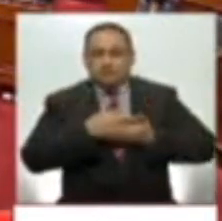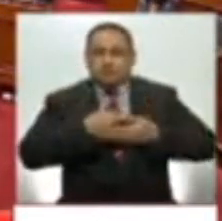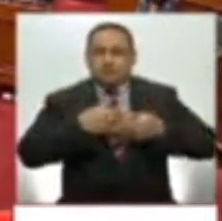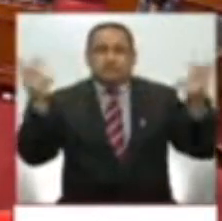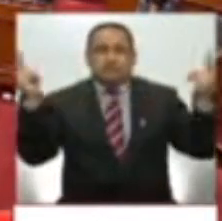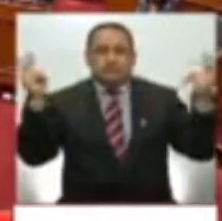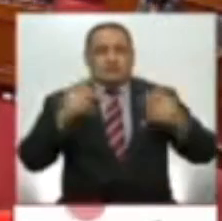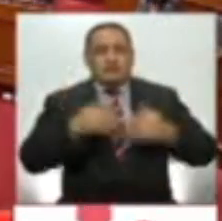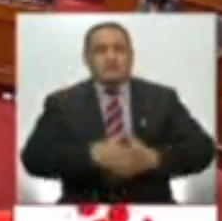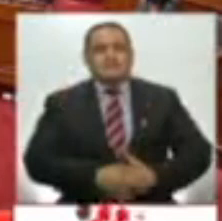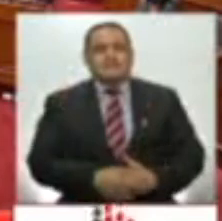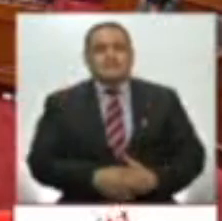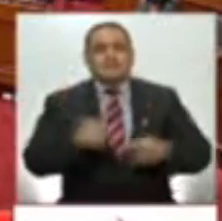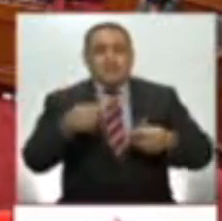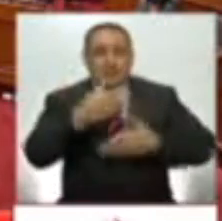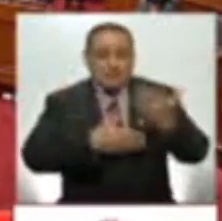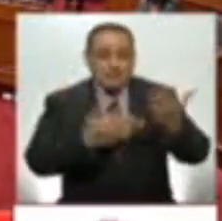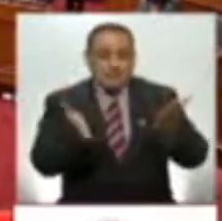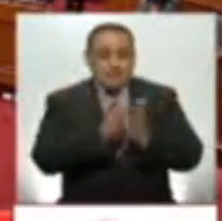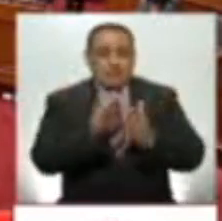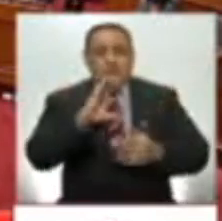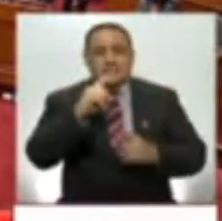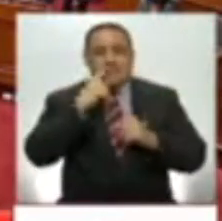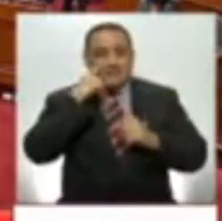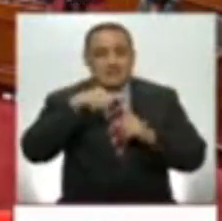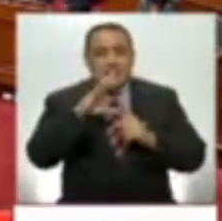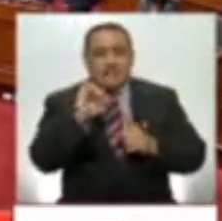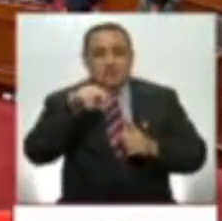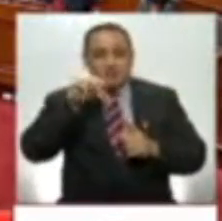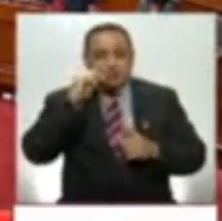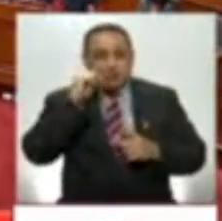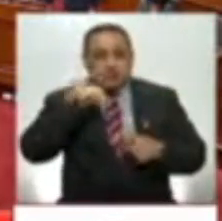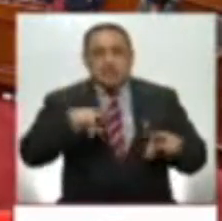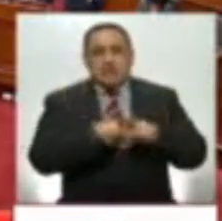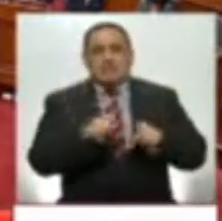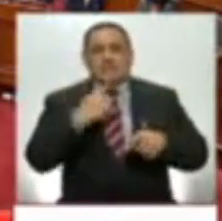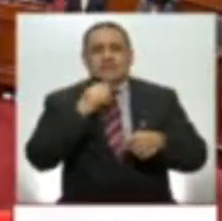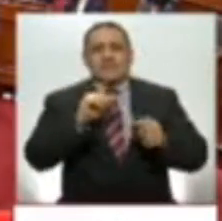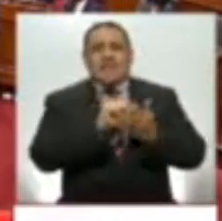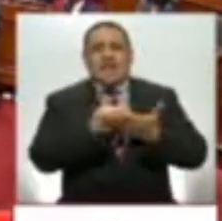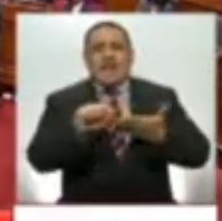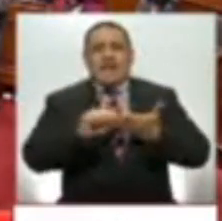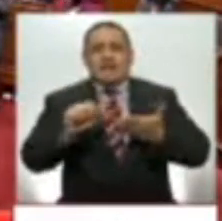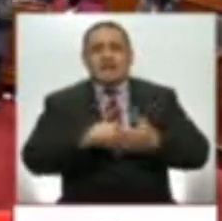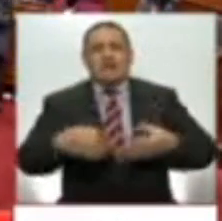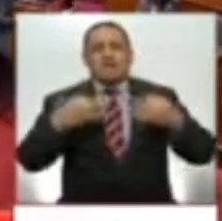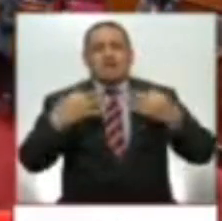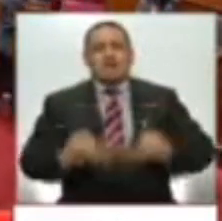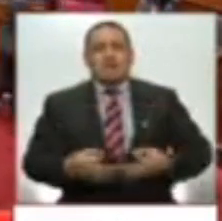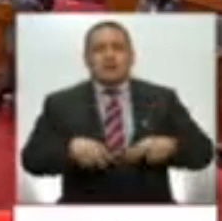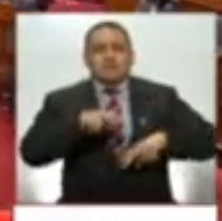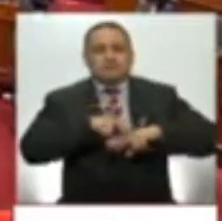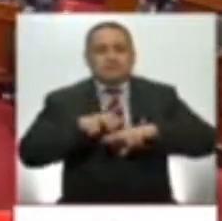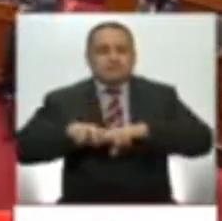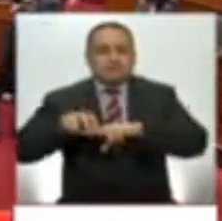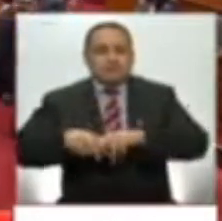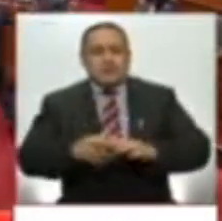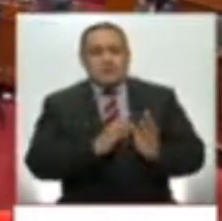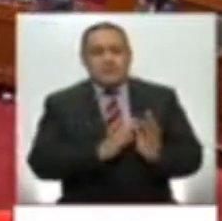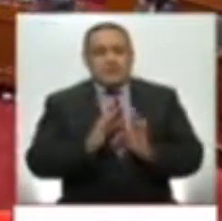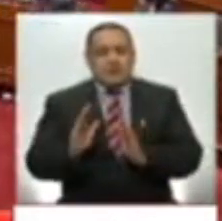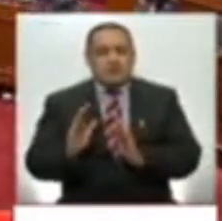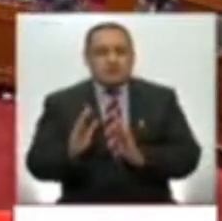nacional. En la citación se da a conocer la agenda, que solo puede tratar sobre el acto formal de instalación de la Junta